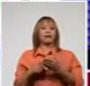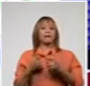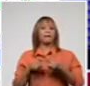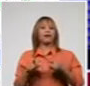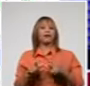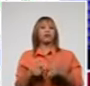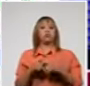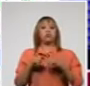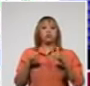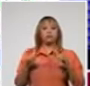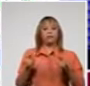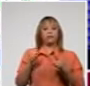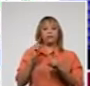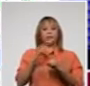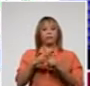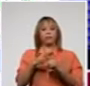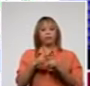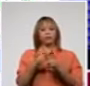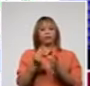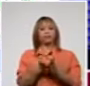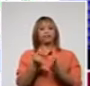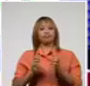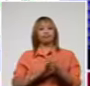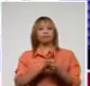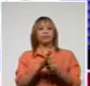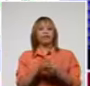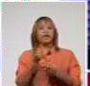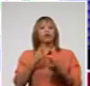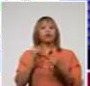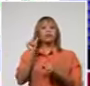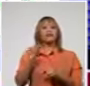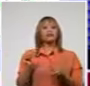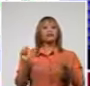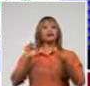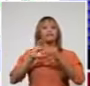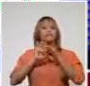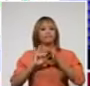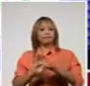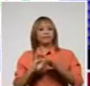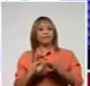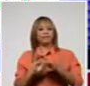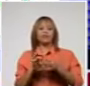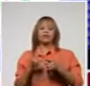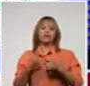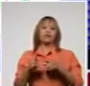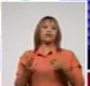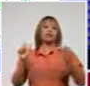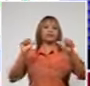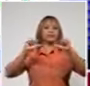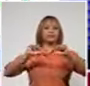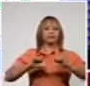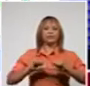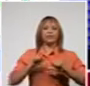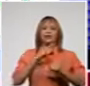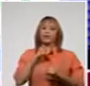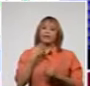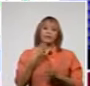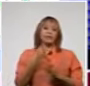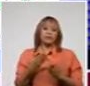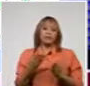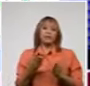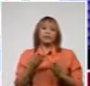casos positivos pues hay muchas personas que han ido a la gravedad y también al estado de críticos, y lamentablemente pues no puede